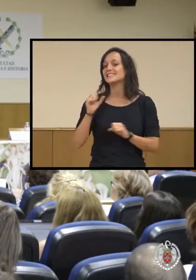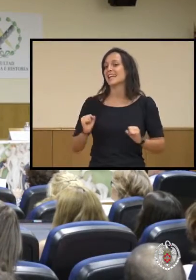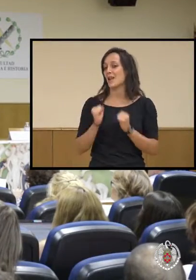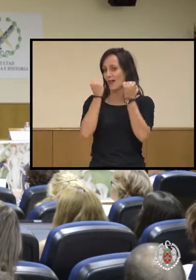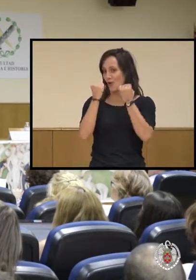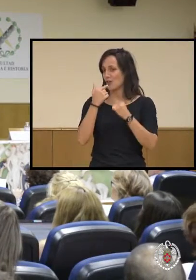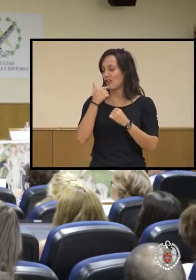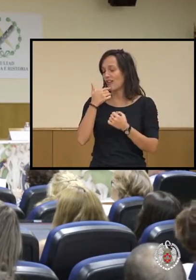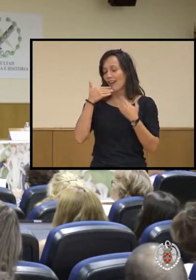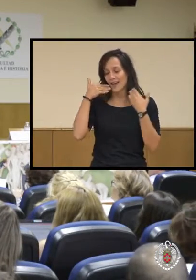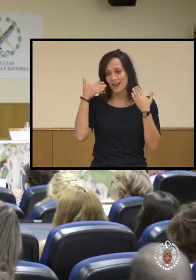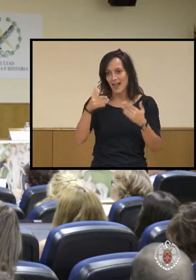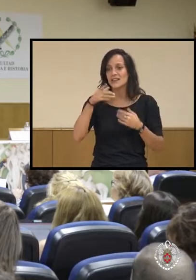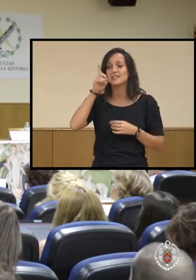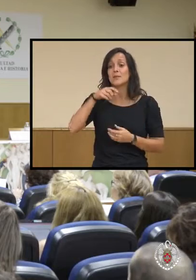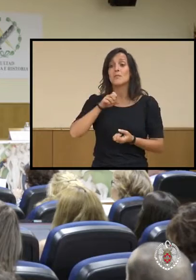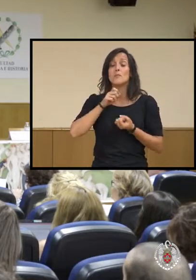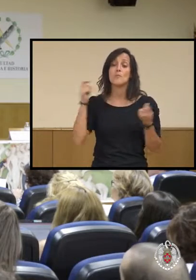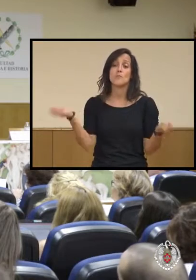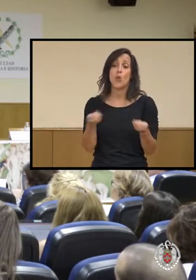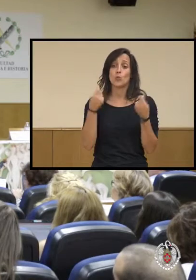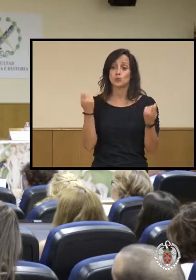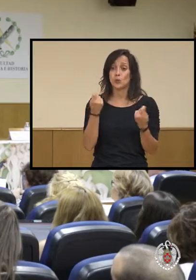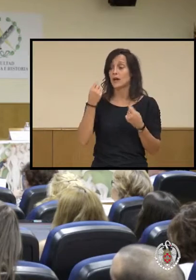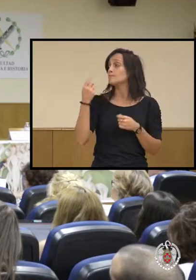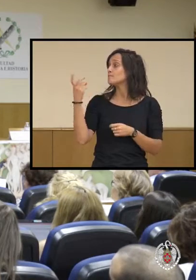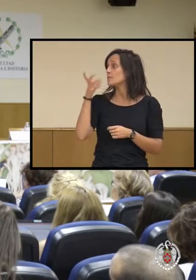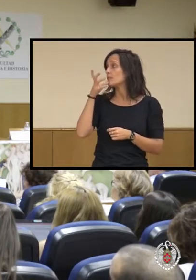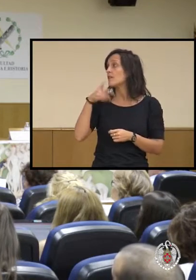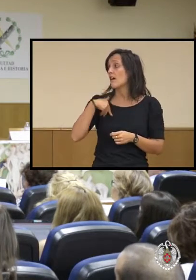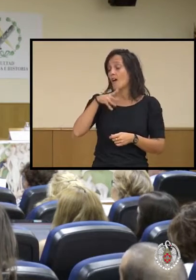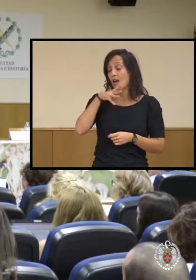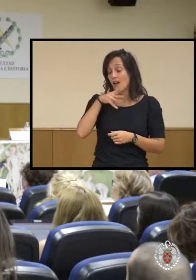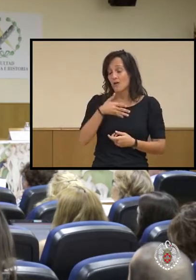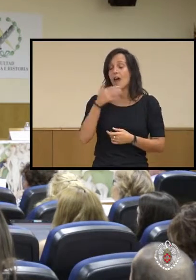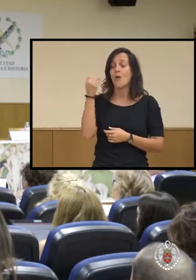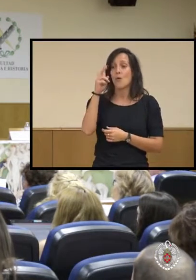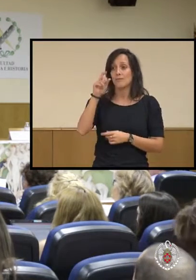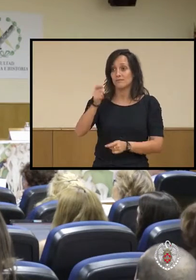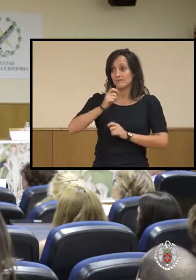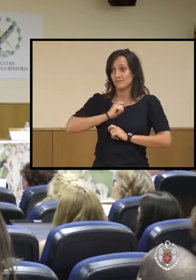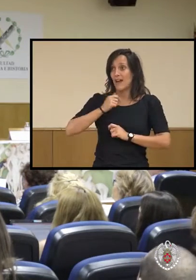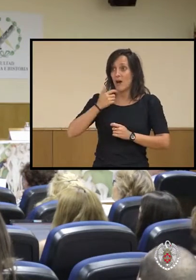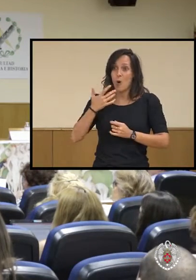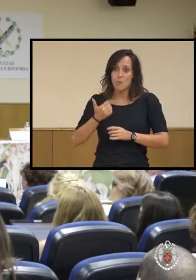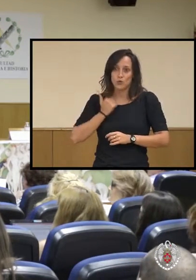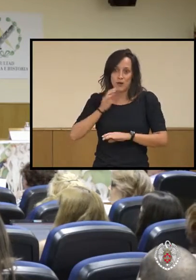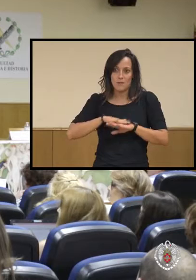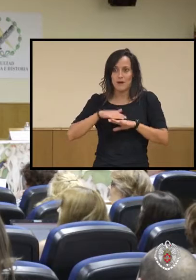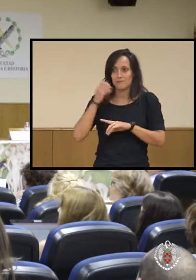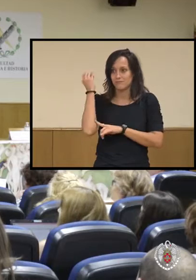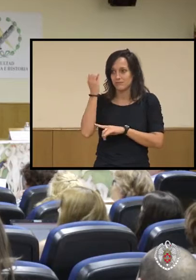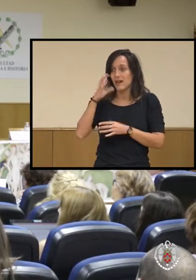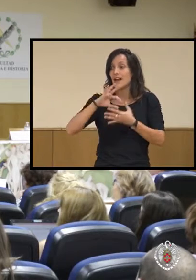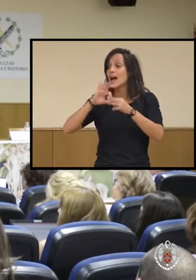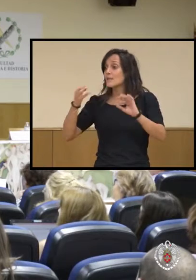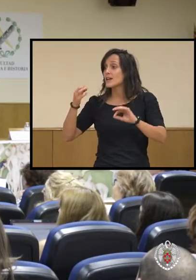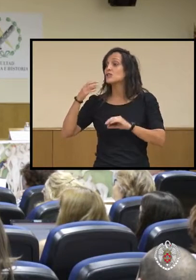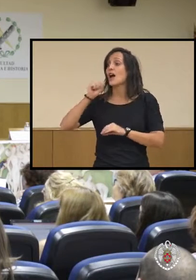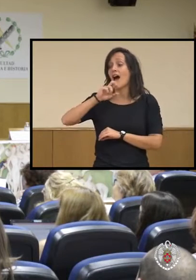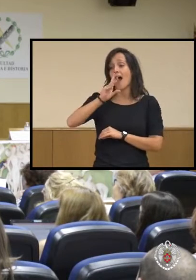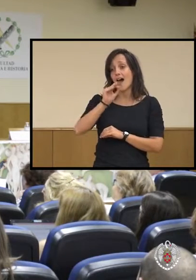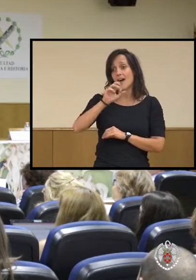la productora Fortefano Fit por cedernos este maravilloso virginal construido por Rafael Marijuán y a mis amigos Adrián Díaz